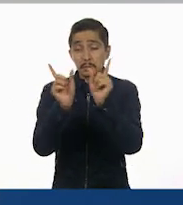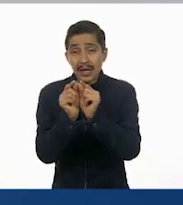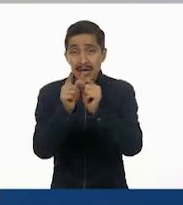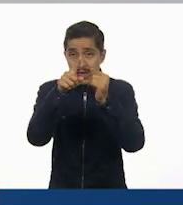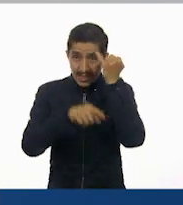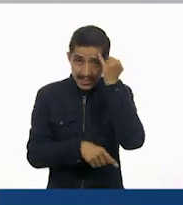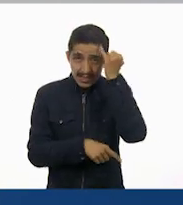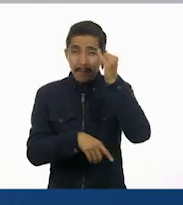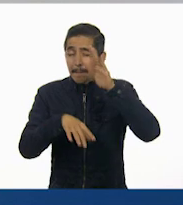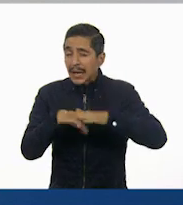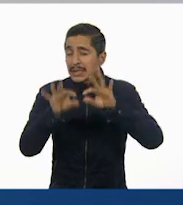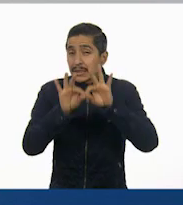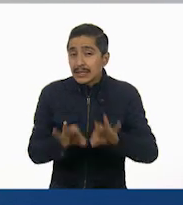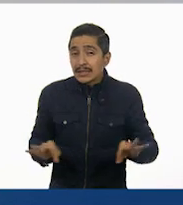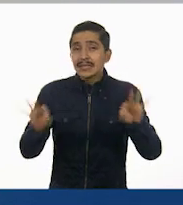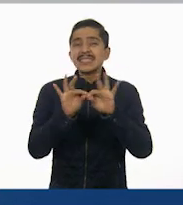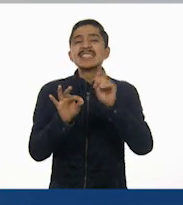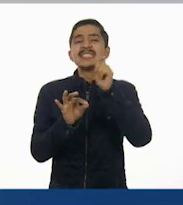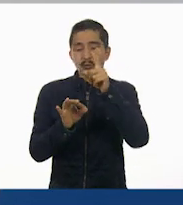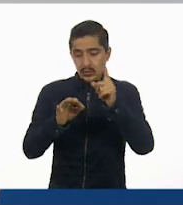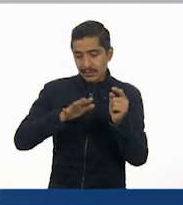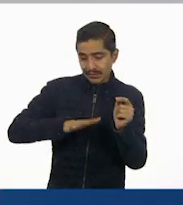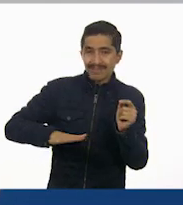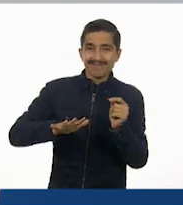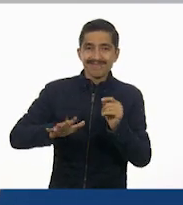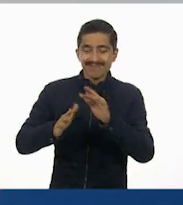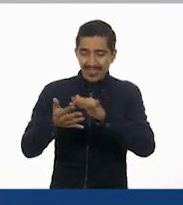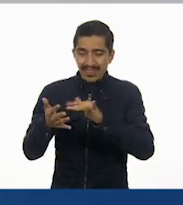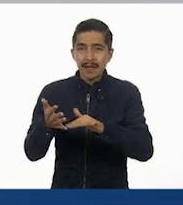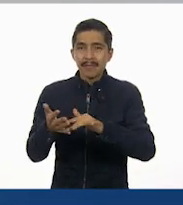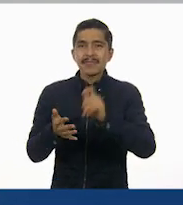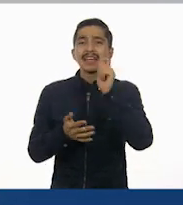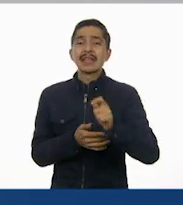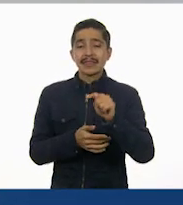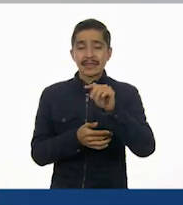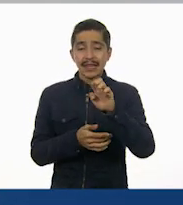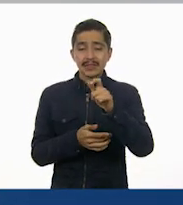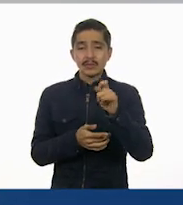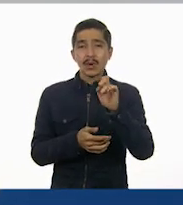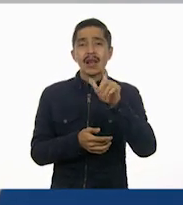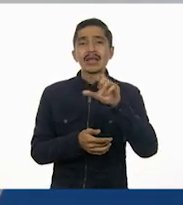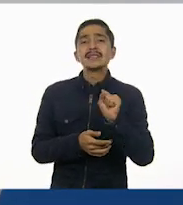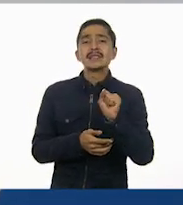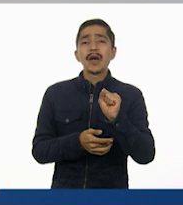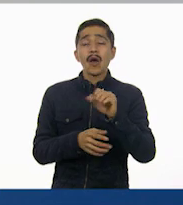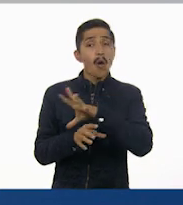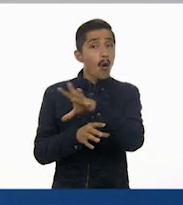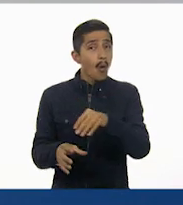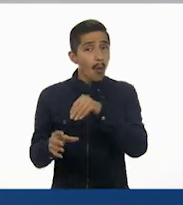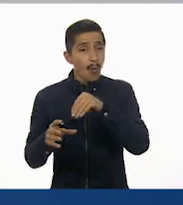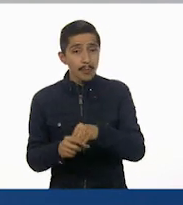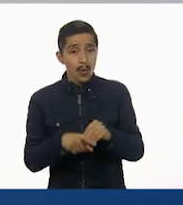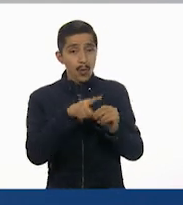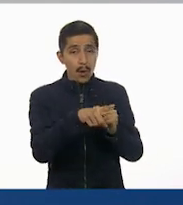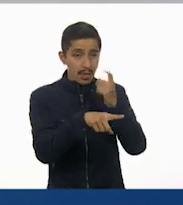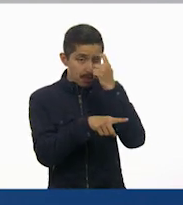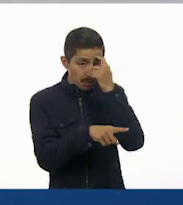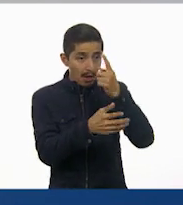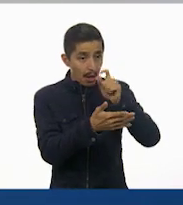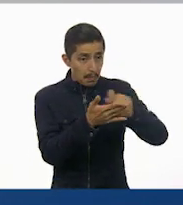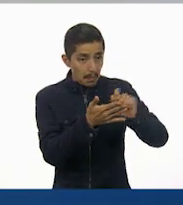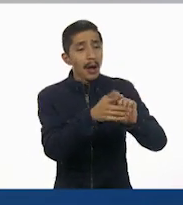ideas más importantes de un texto. En las textuales se transcribe lo dicho literalmente por el autor y se